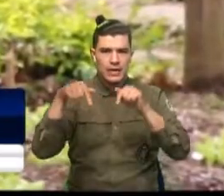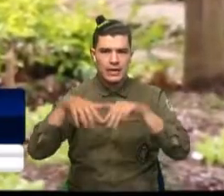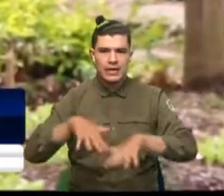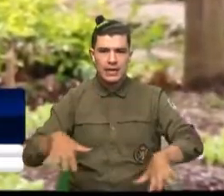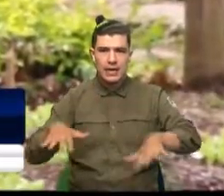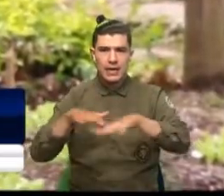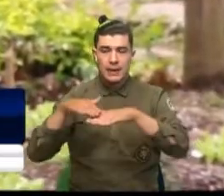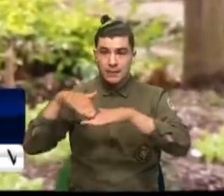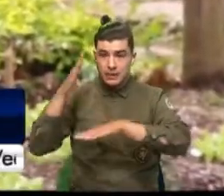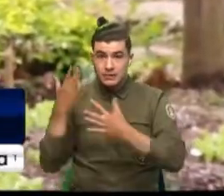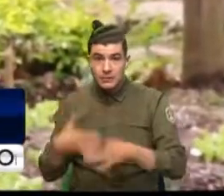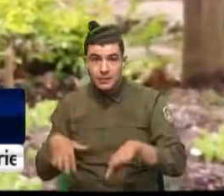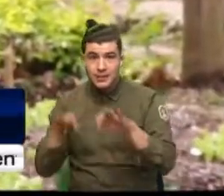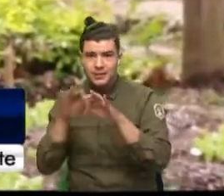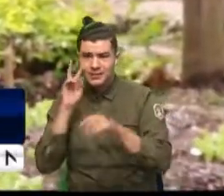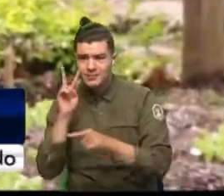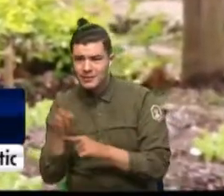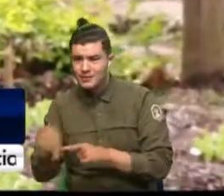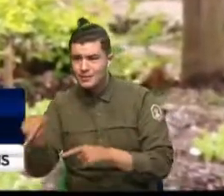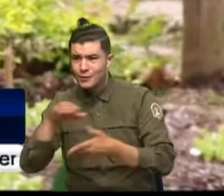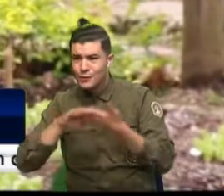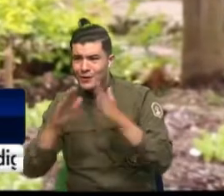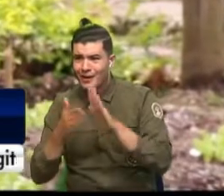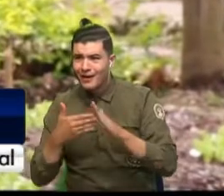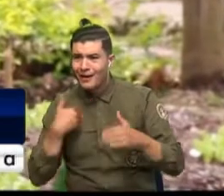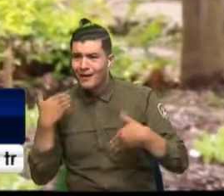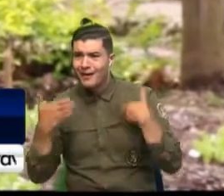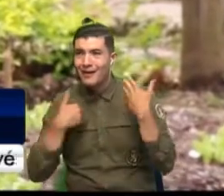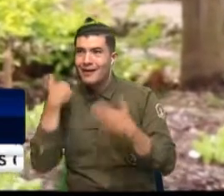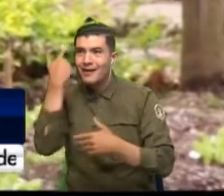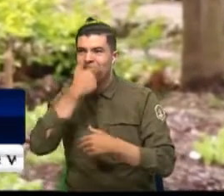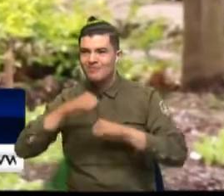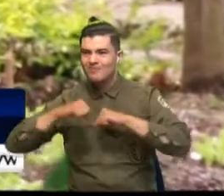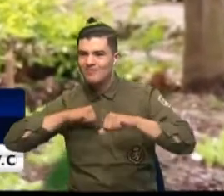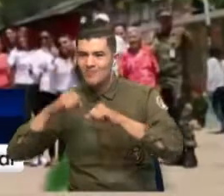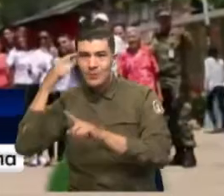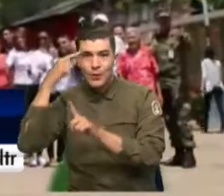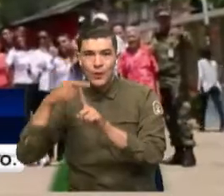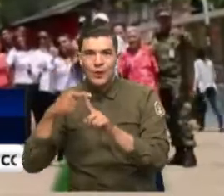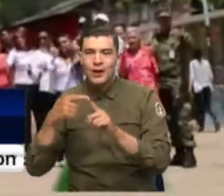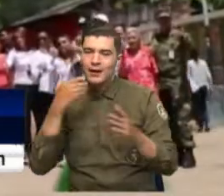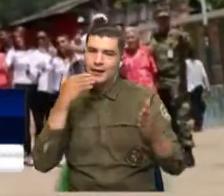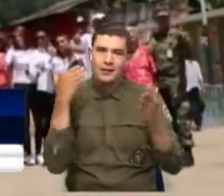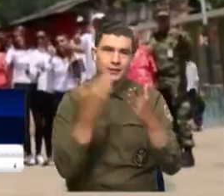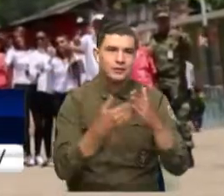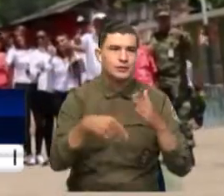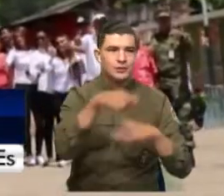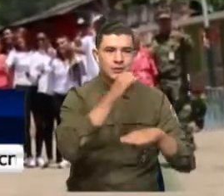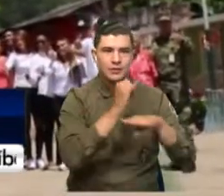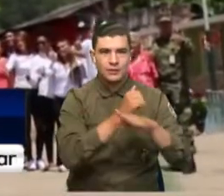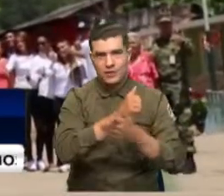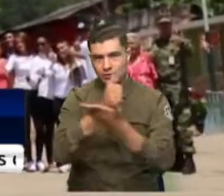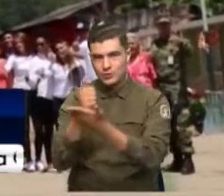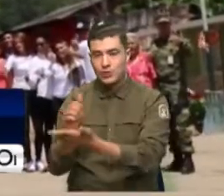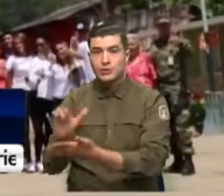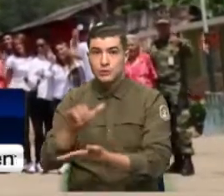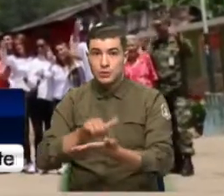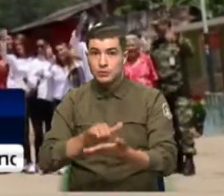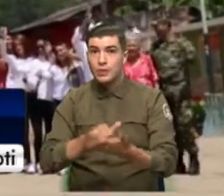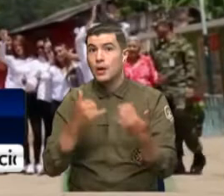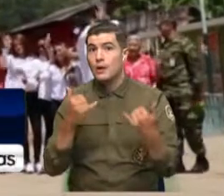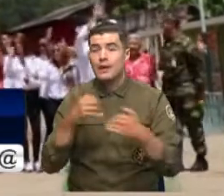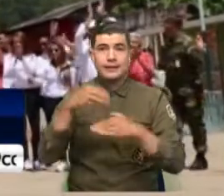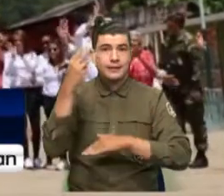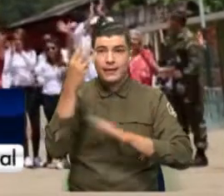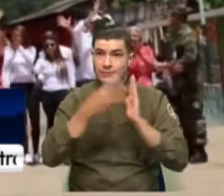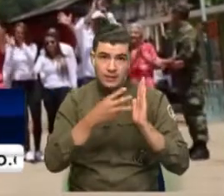alegría y en la actitud de la comunidad, el agradecimiento para con todas las instituciones. Hoy, 3.000 habitantes inmersos en el